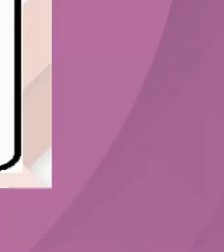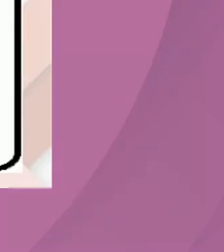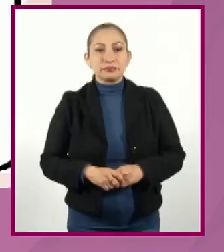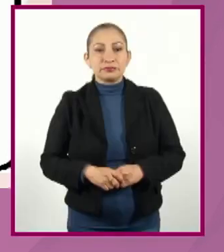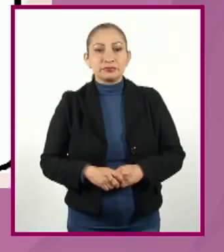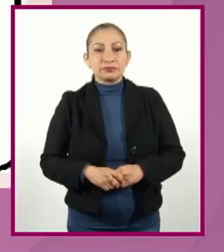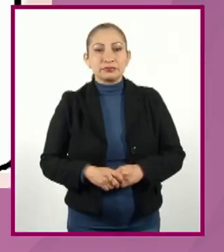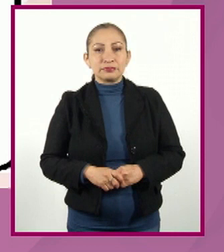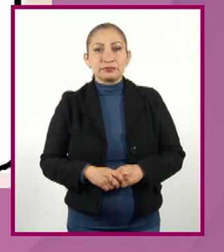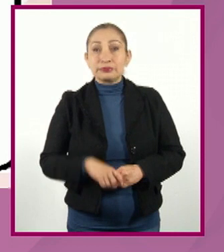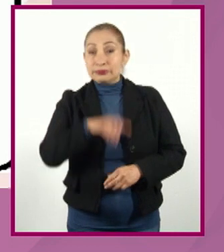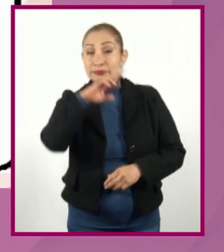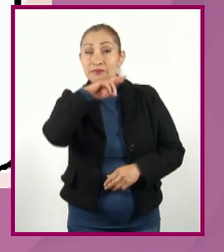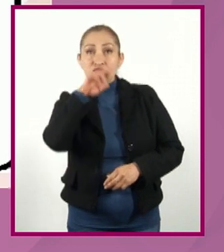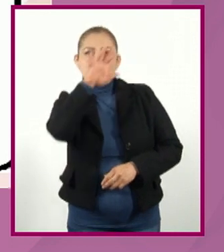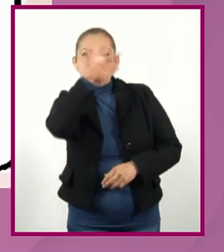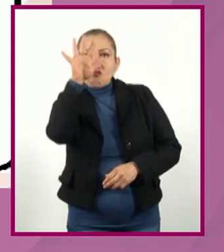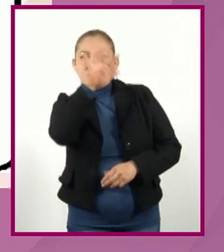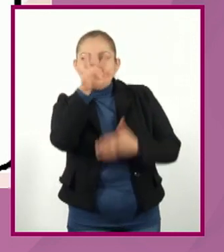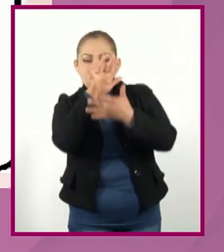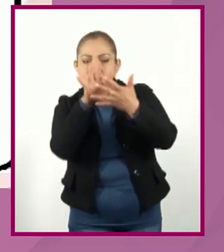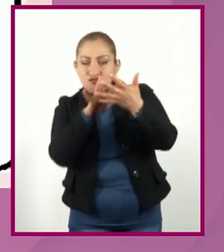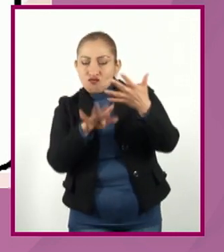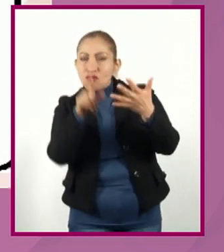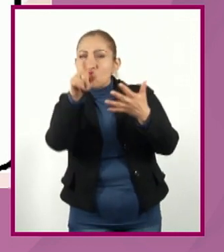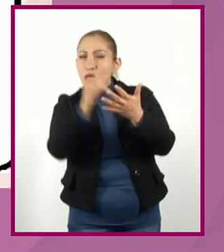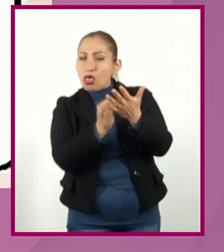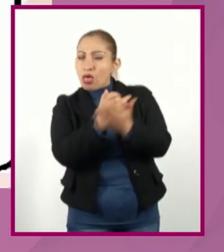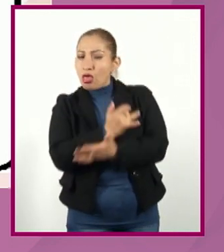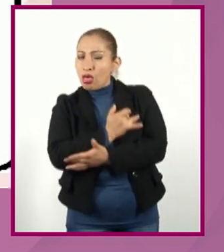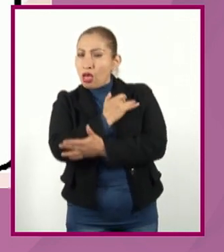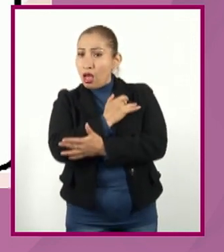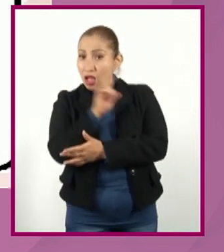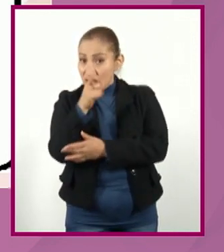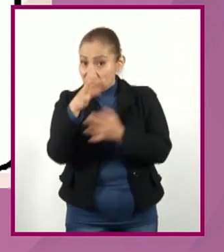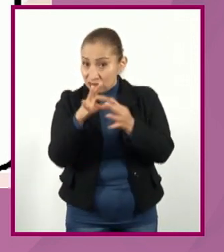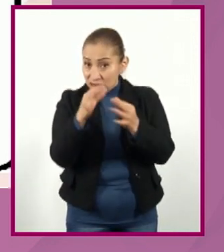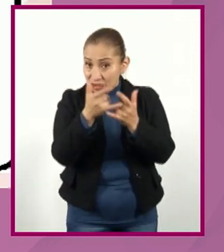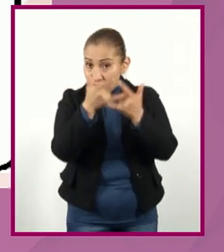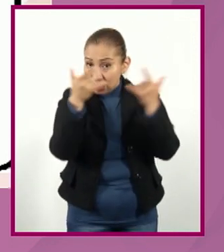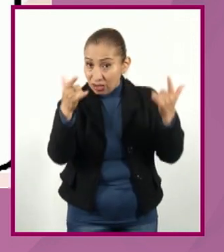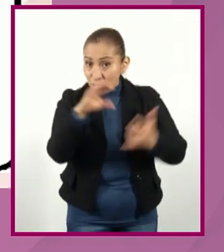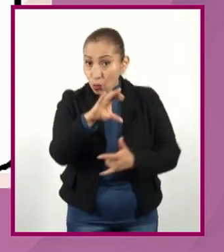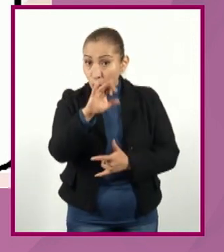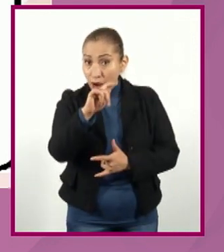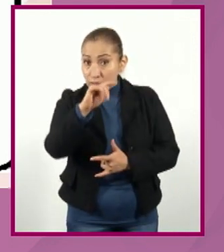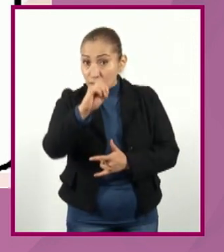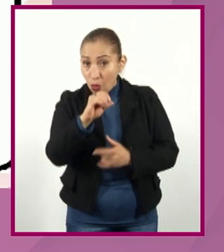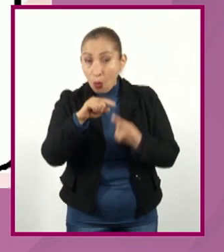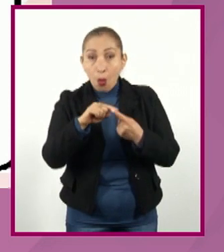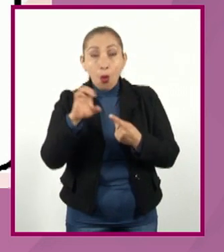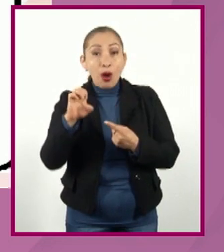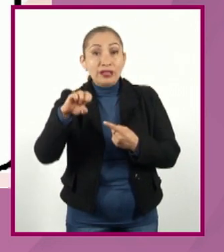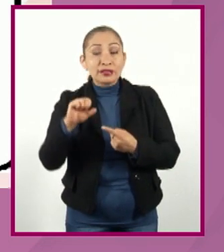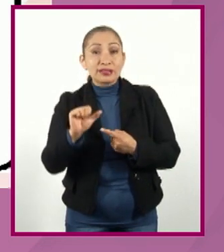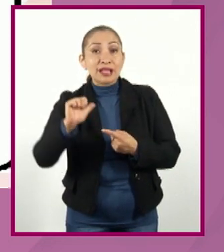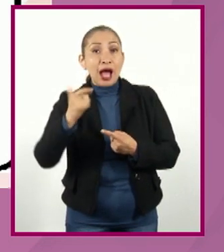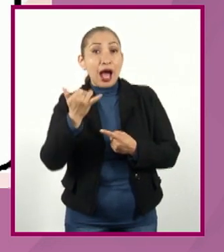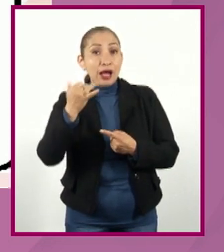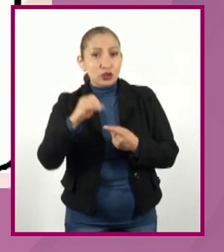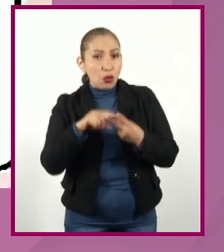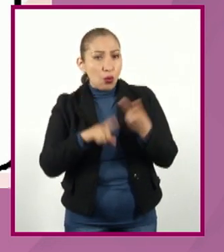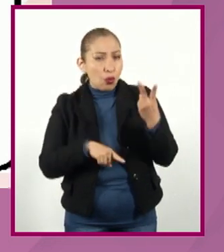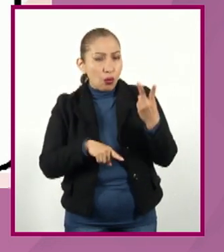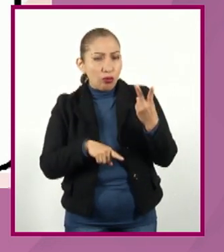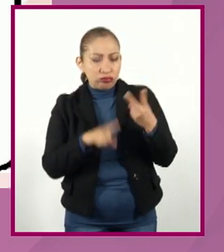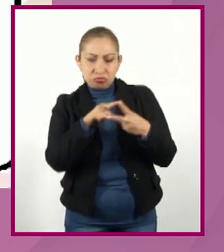Después de una rápida ojeada, pueden definir si es un cuento o es un ensayo. No,